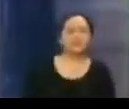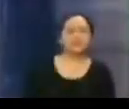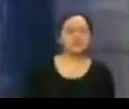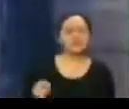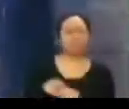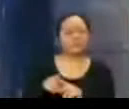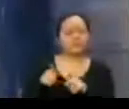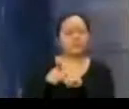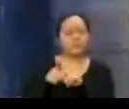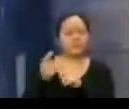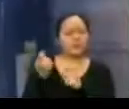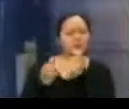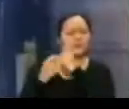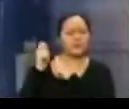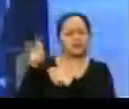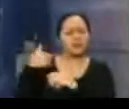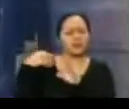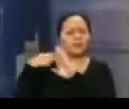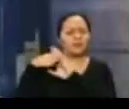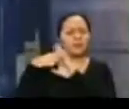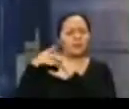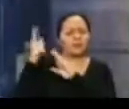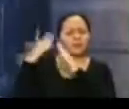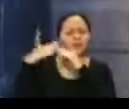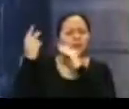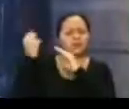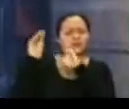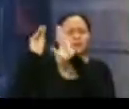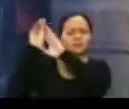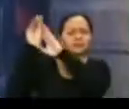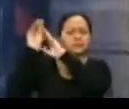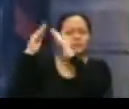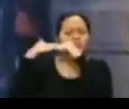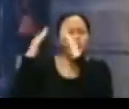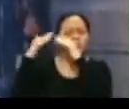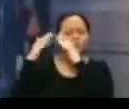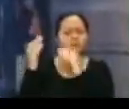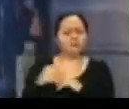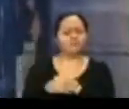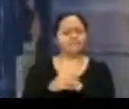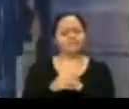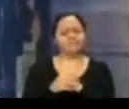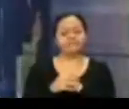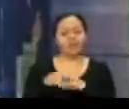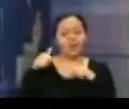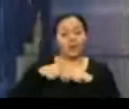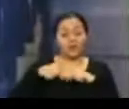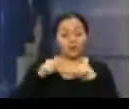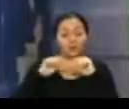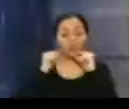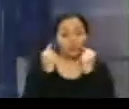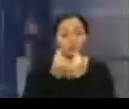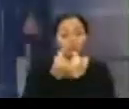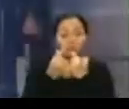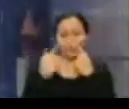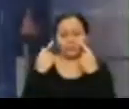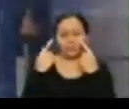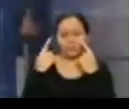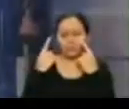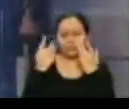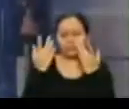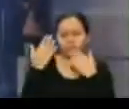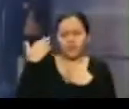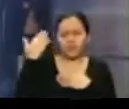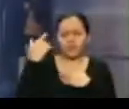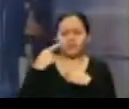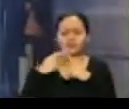propia patria teniendo bancos en Panamá. Aquí no está la oligarquía que llora porque ya no puede